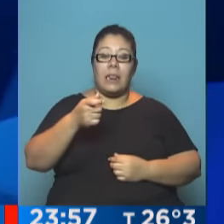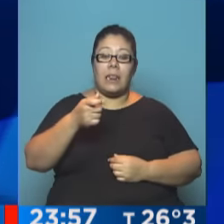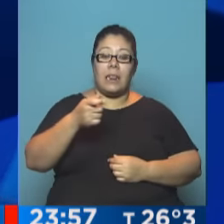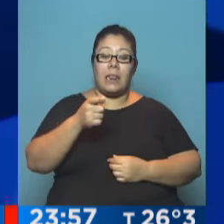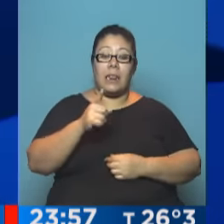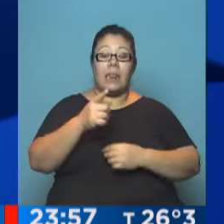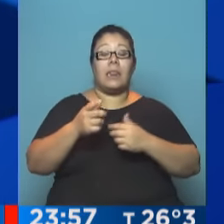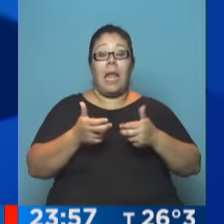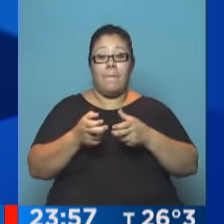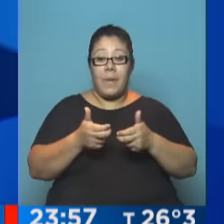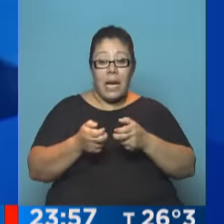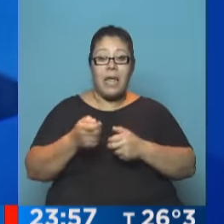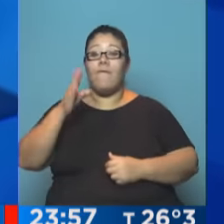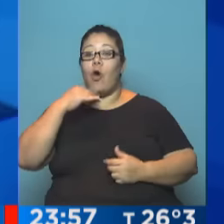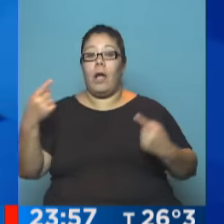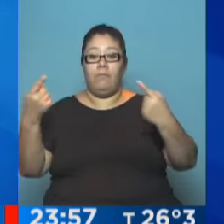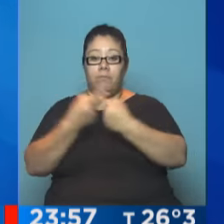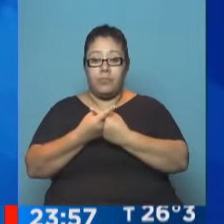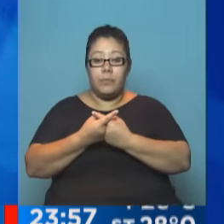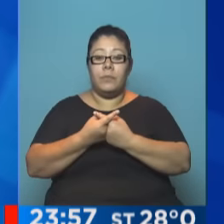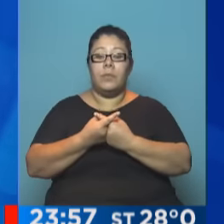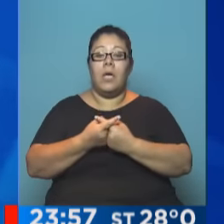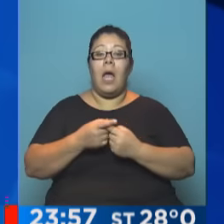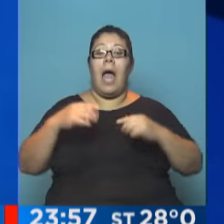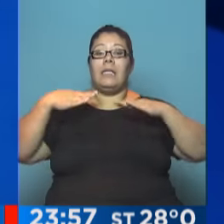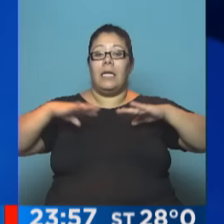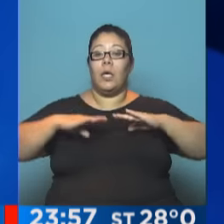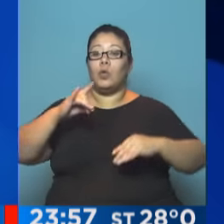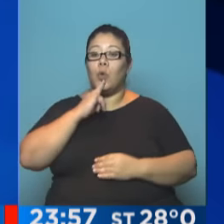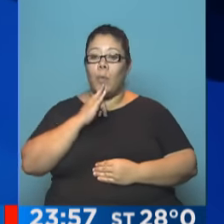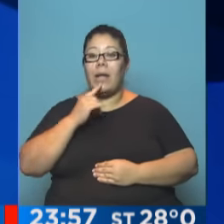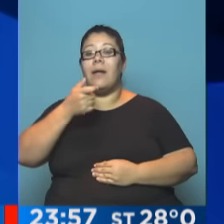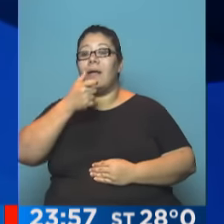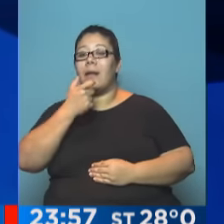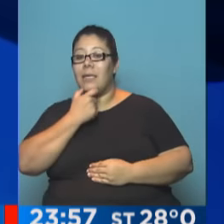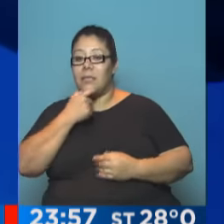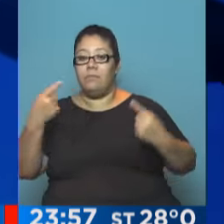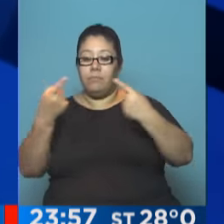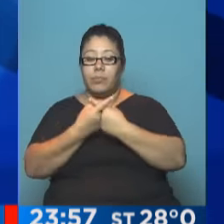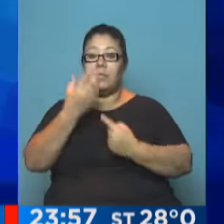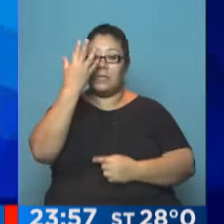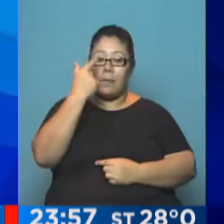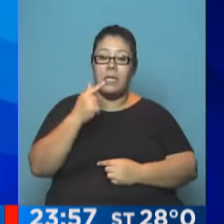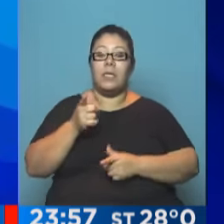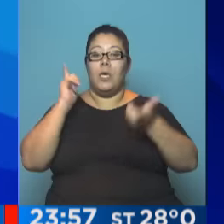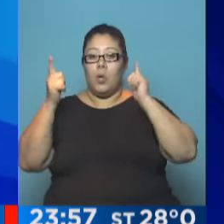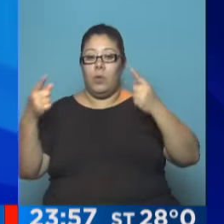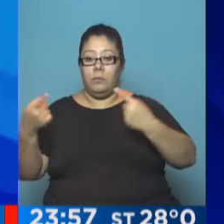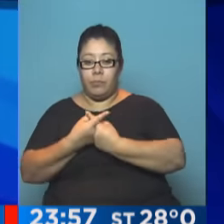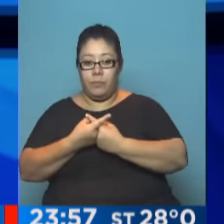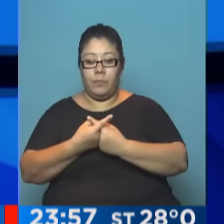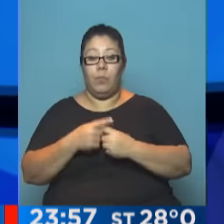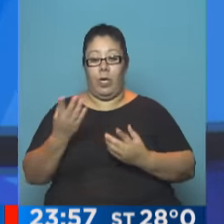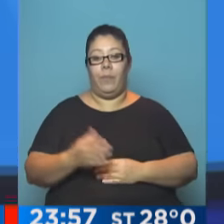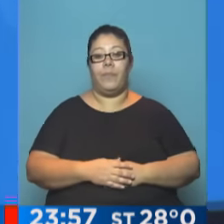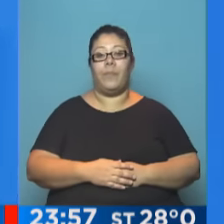Boca, Atlético Tucumán frente a Racing, San Martín de San Juan ante Newell's, primera fecha de la zona 2. Por cada una de las